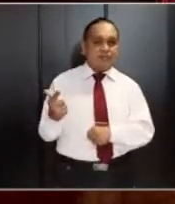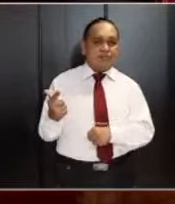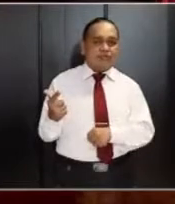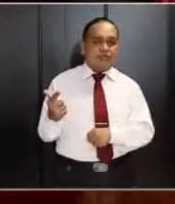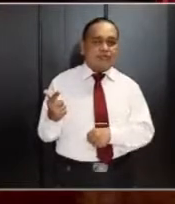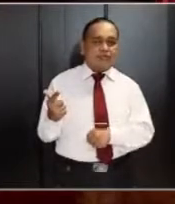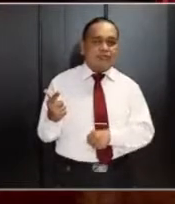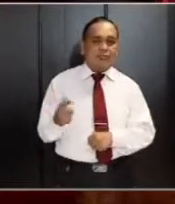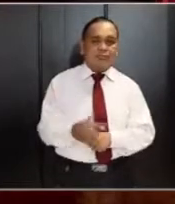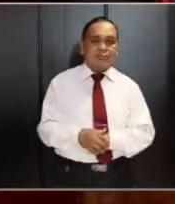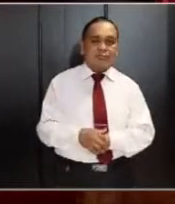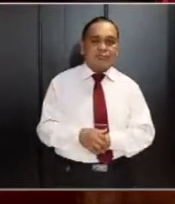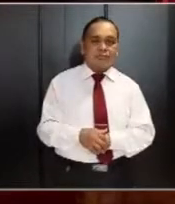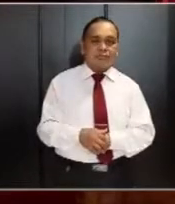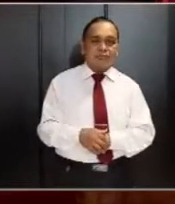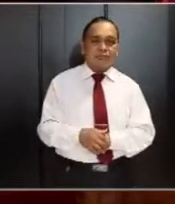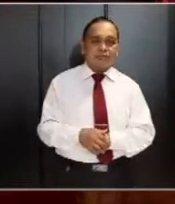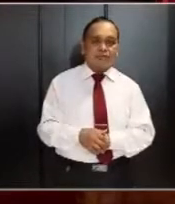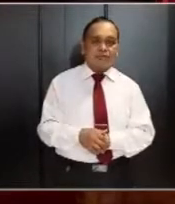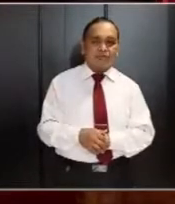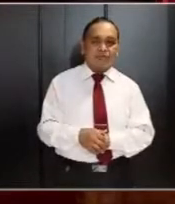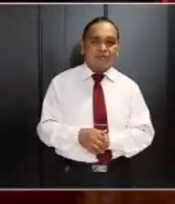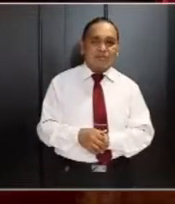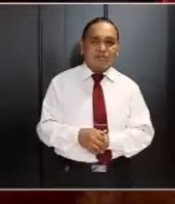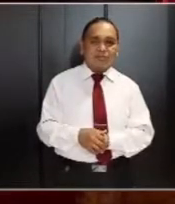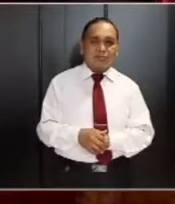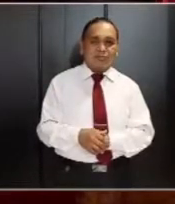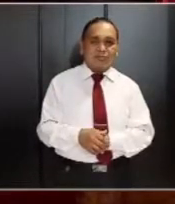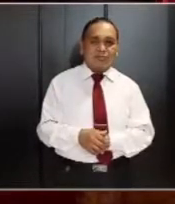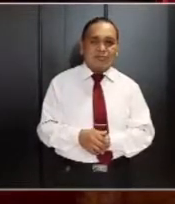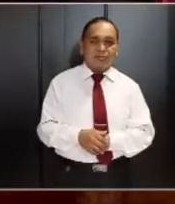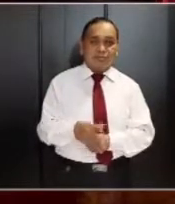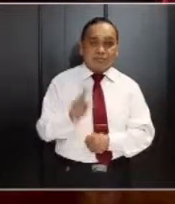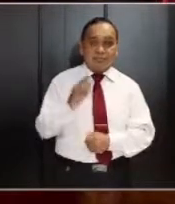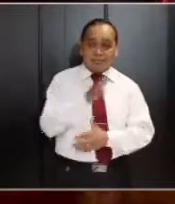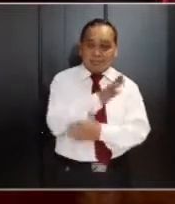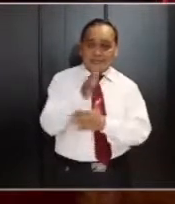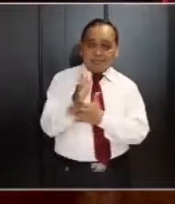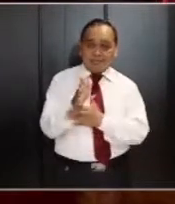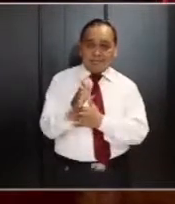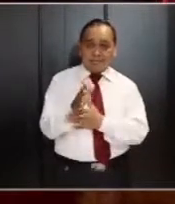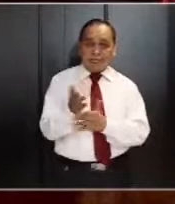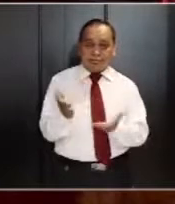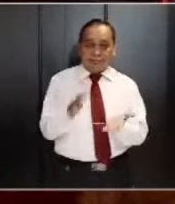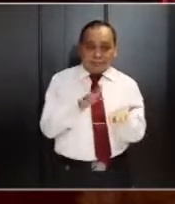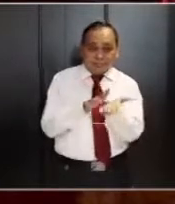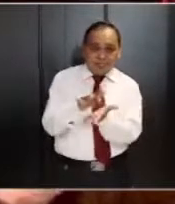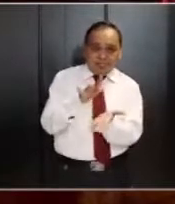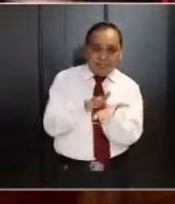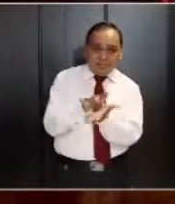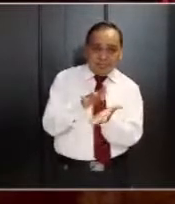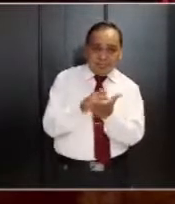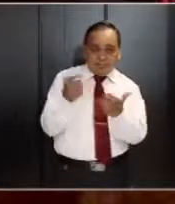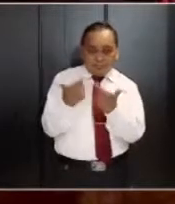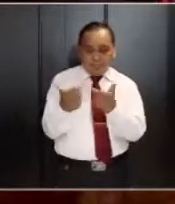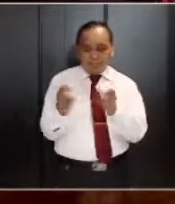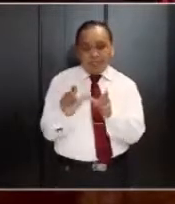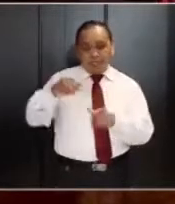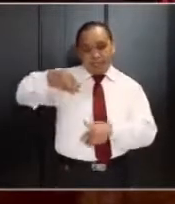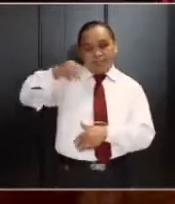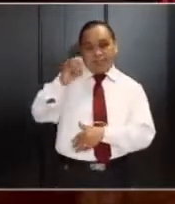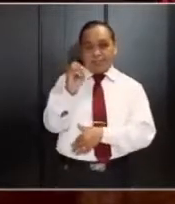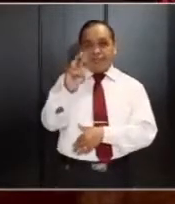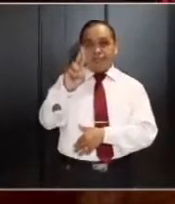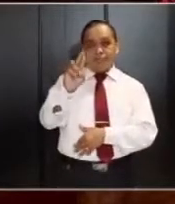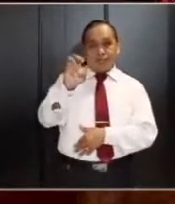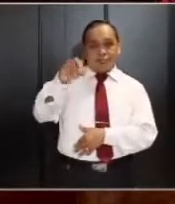evento de apoyar a Mara, que además hay una gran solidaridad siempre morena, siempre cuando hay un candidato, ellos vinieron a